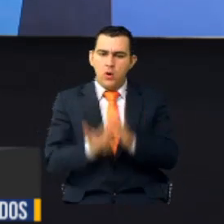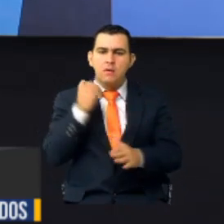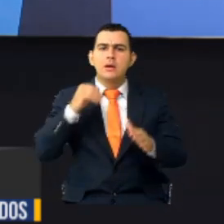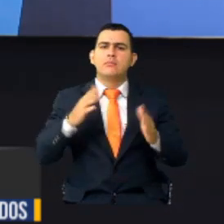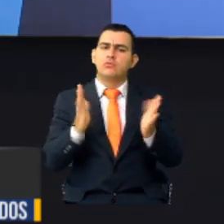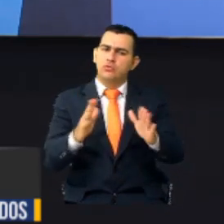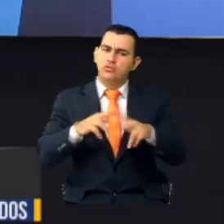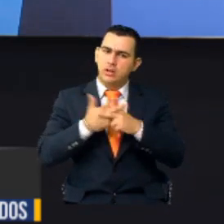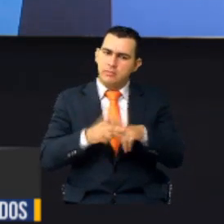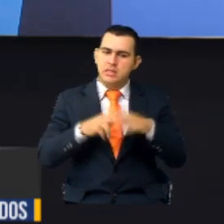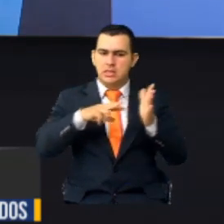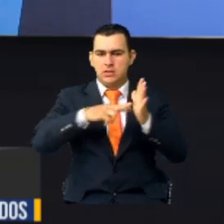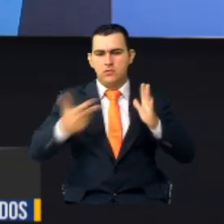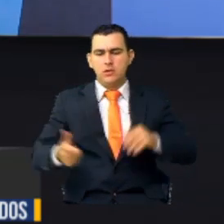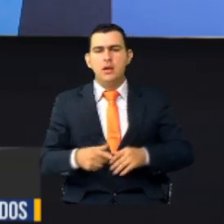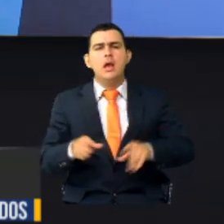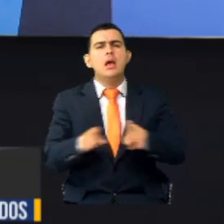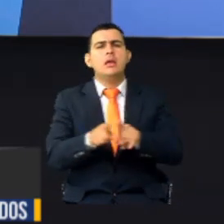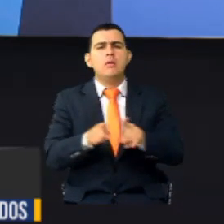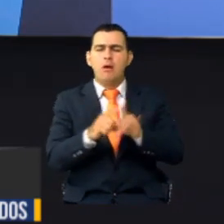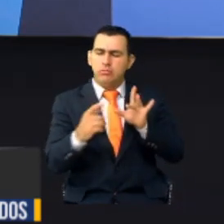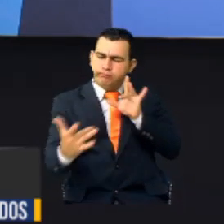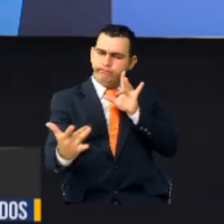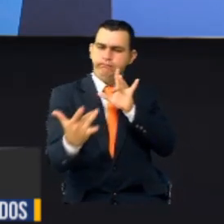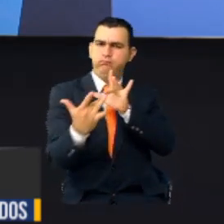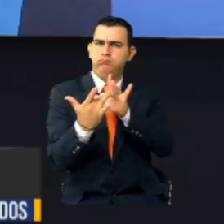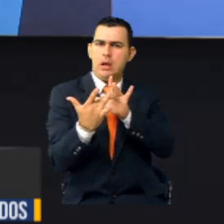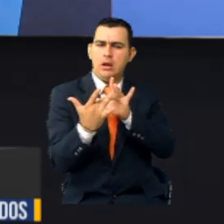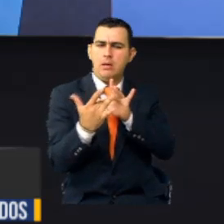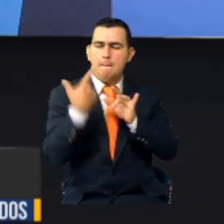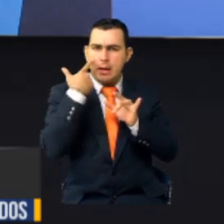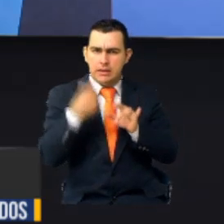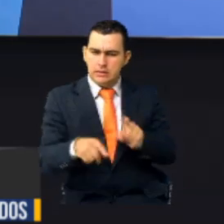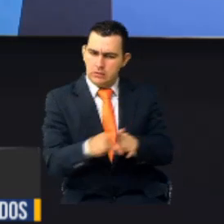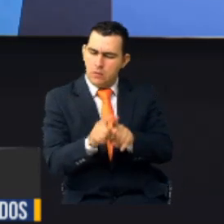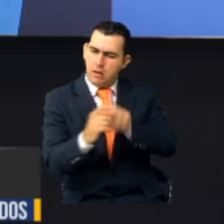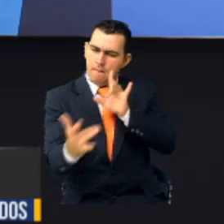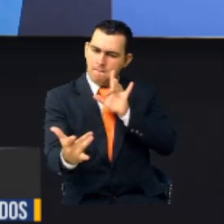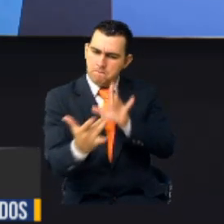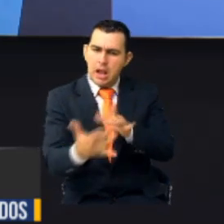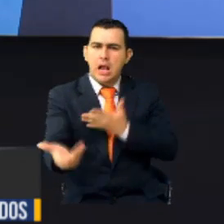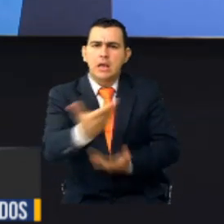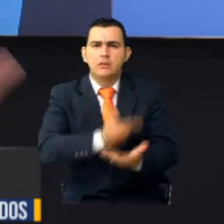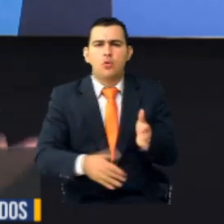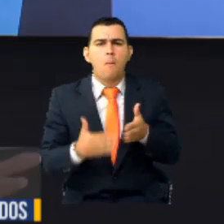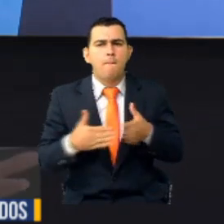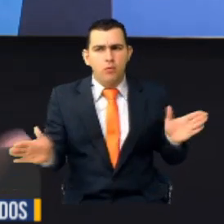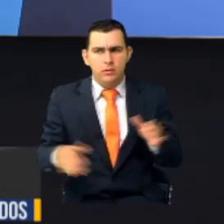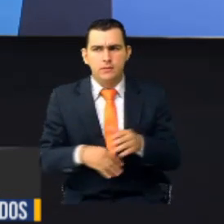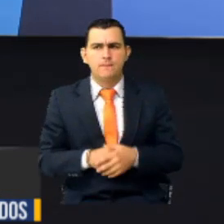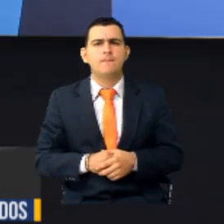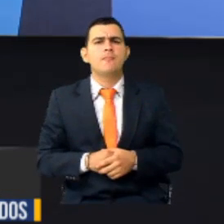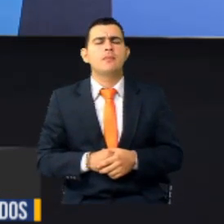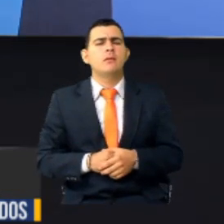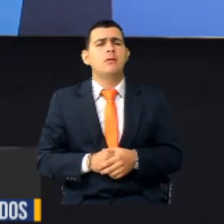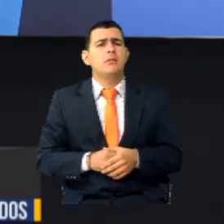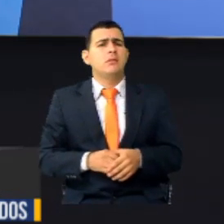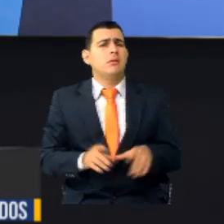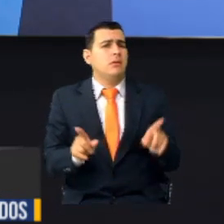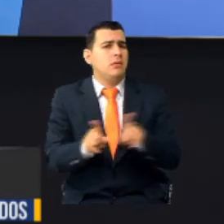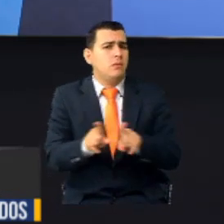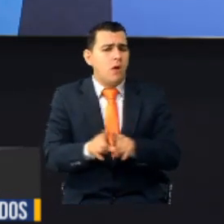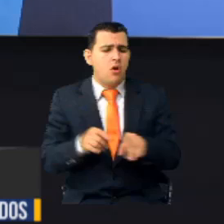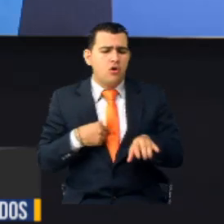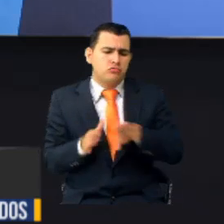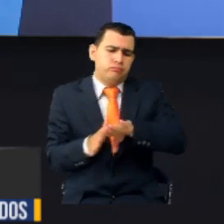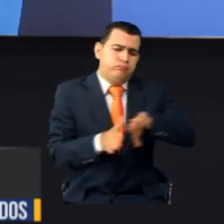Entonces la tecnología es algo que es transversal a toda la gestión pública y que la hemos dejado siempre de un lado para poder hacer trámites mucho